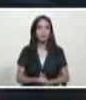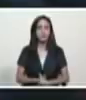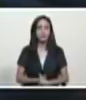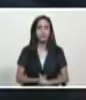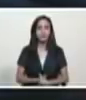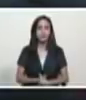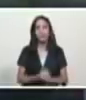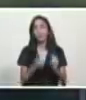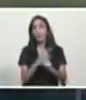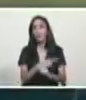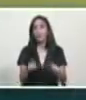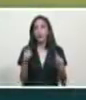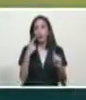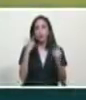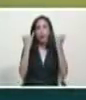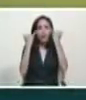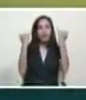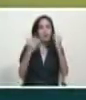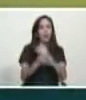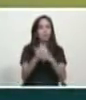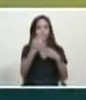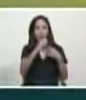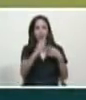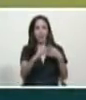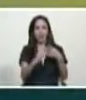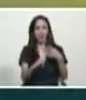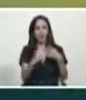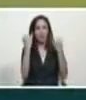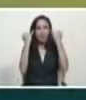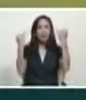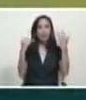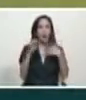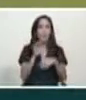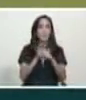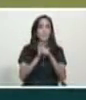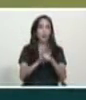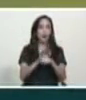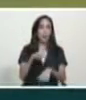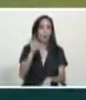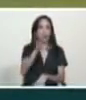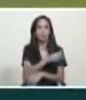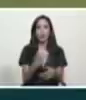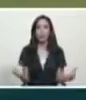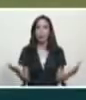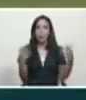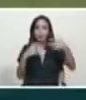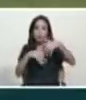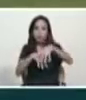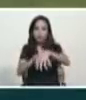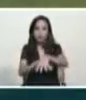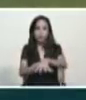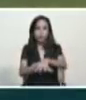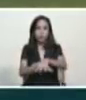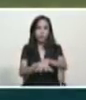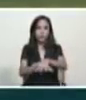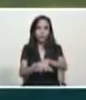Pero la estrategia marca país debe ser un eje aglutinador